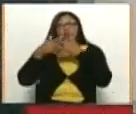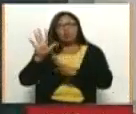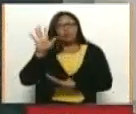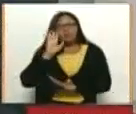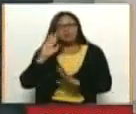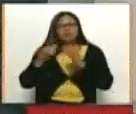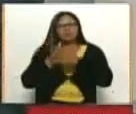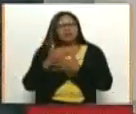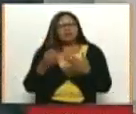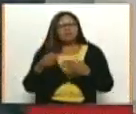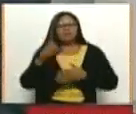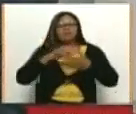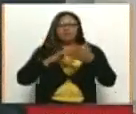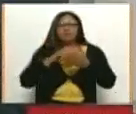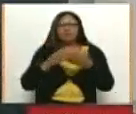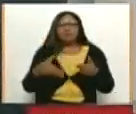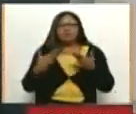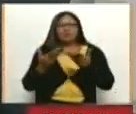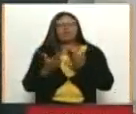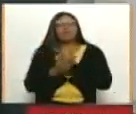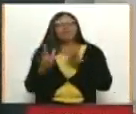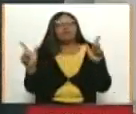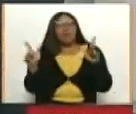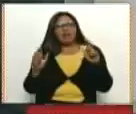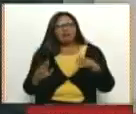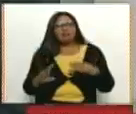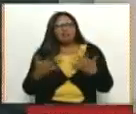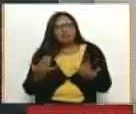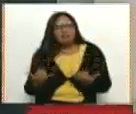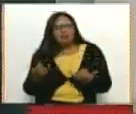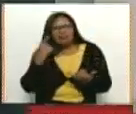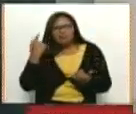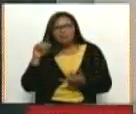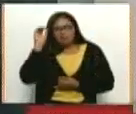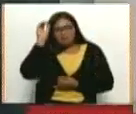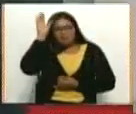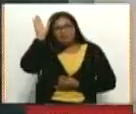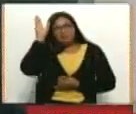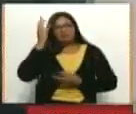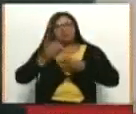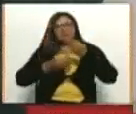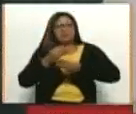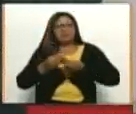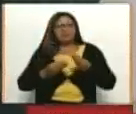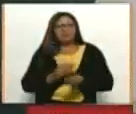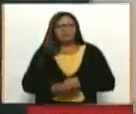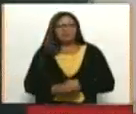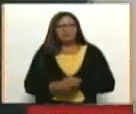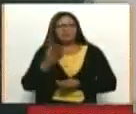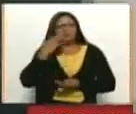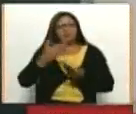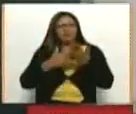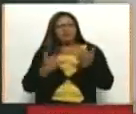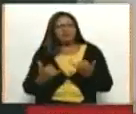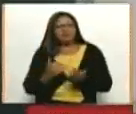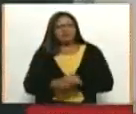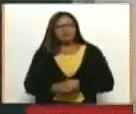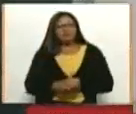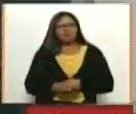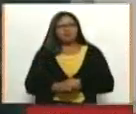desbloquear fondos o a entregar o a liberar las sanciones, tienen la capacidad de hacerlo. En el caso anterior, cuando se habló de